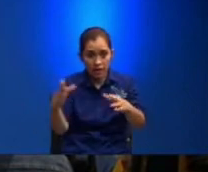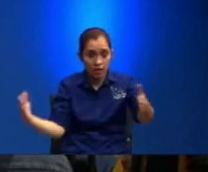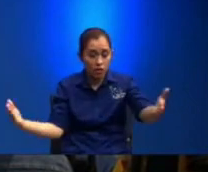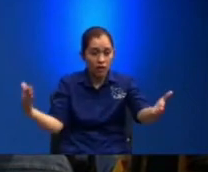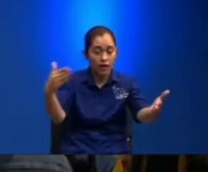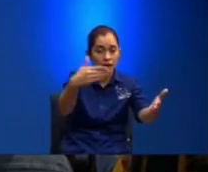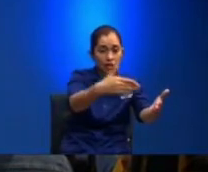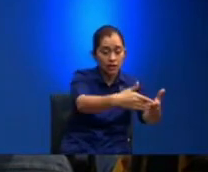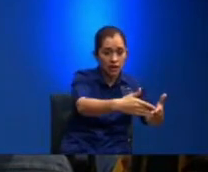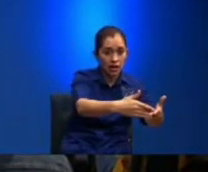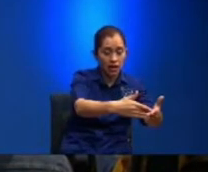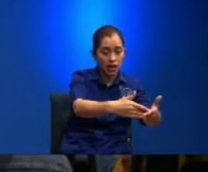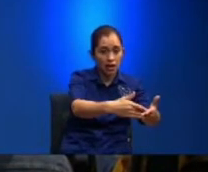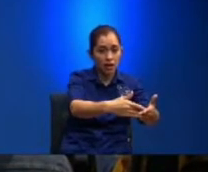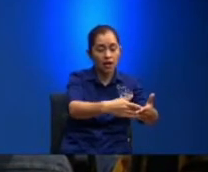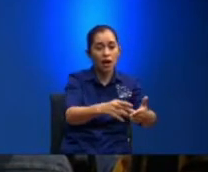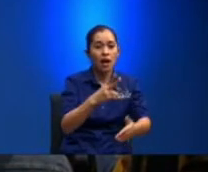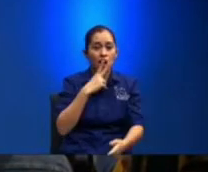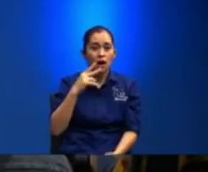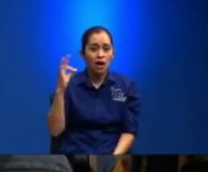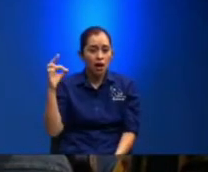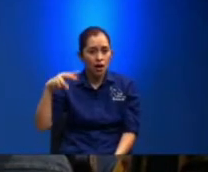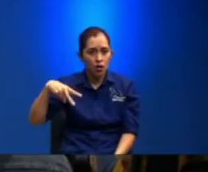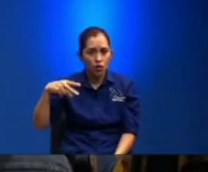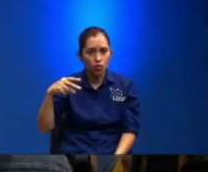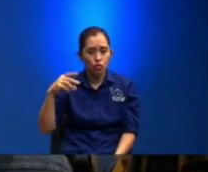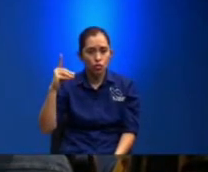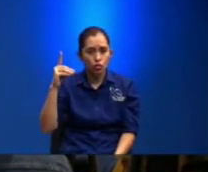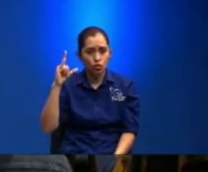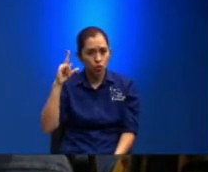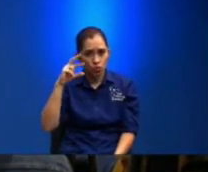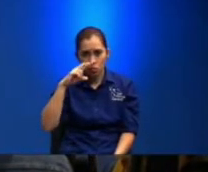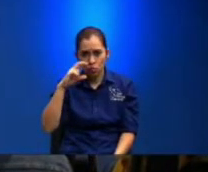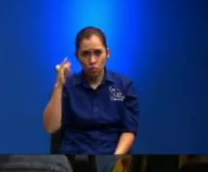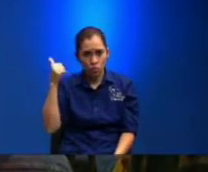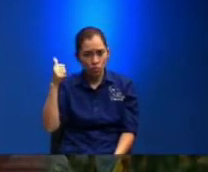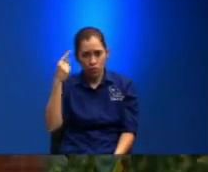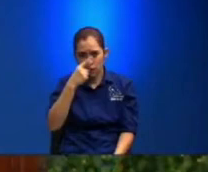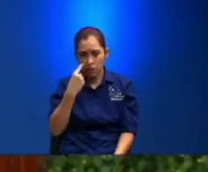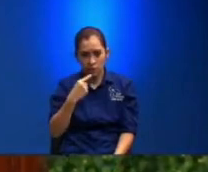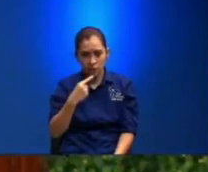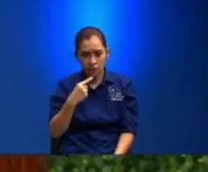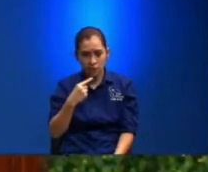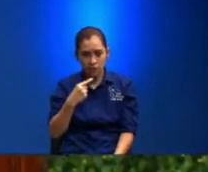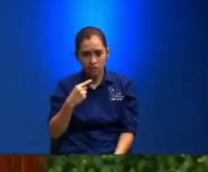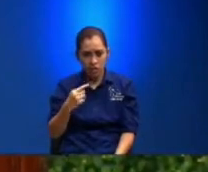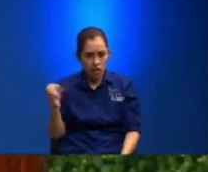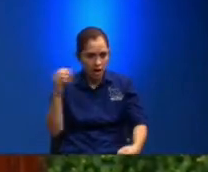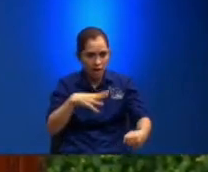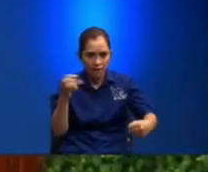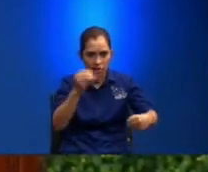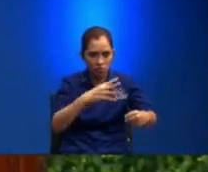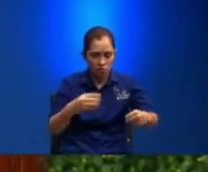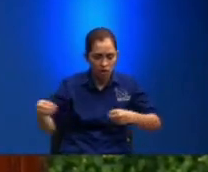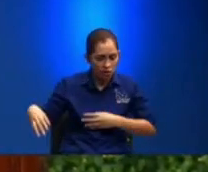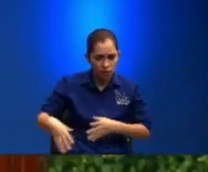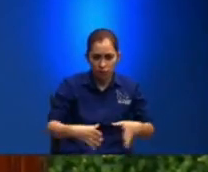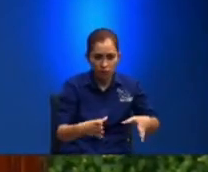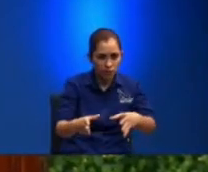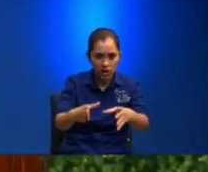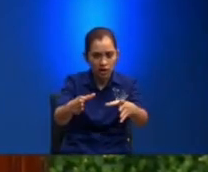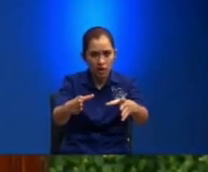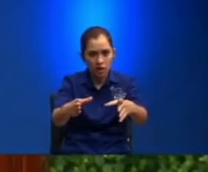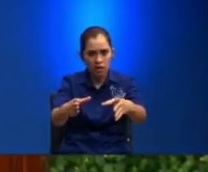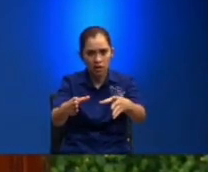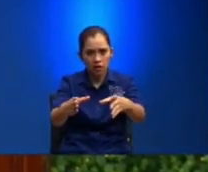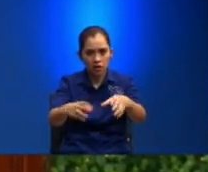yo no tiene una y pues pero más de algún chico se lo tira vemos incluso se les sé a veces algunos hasta los